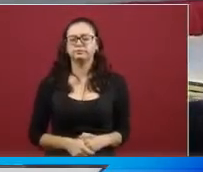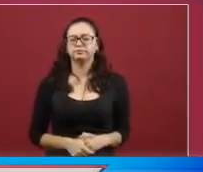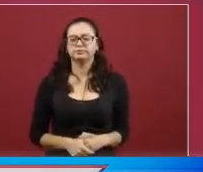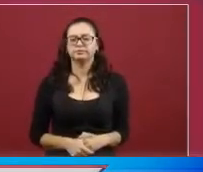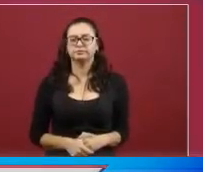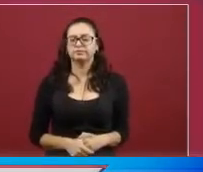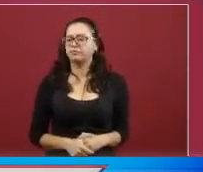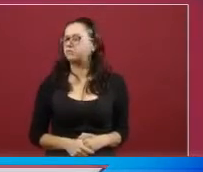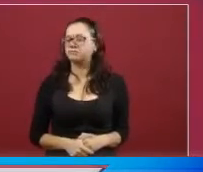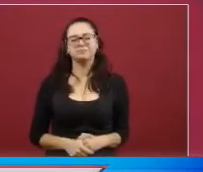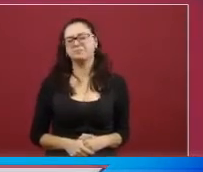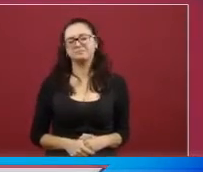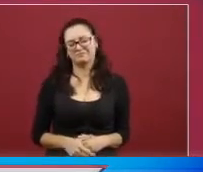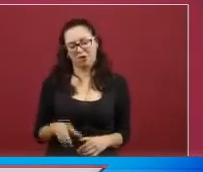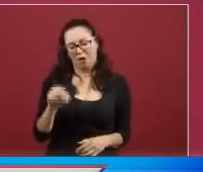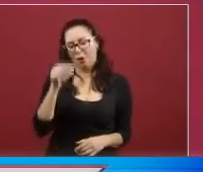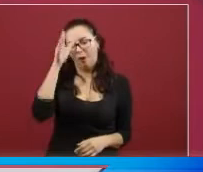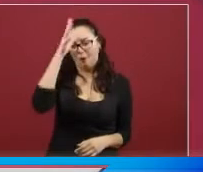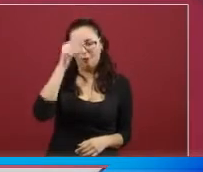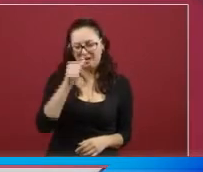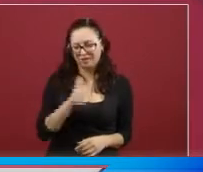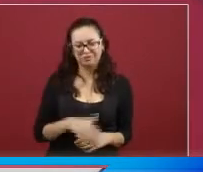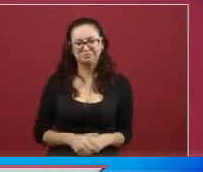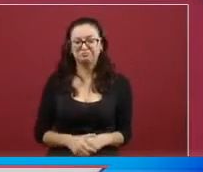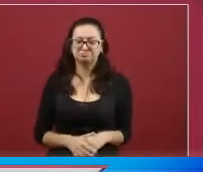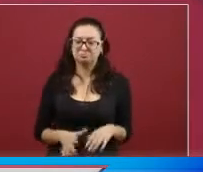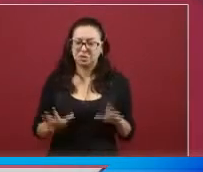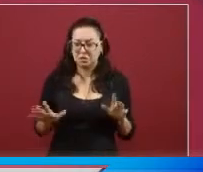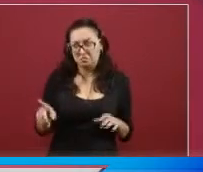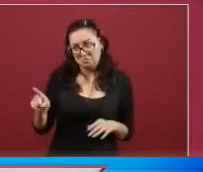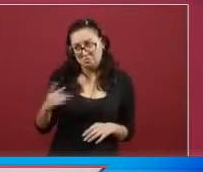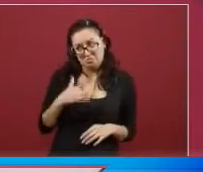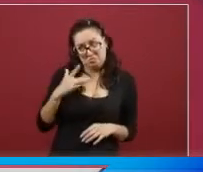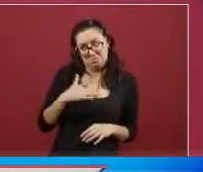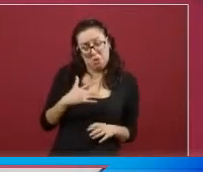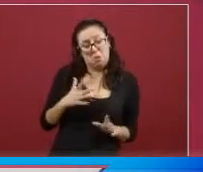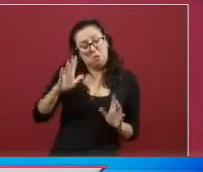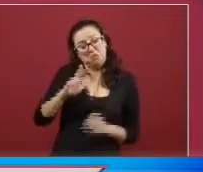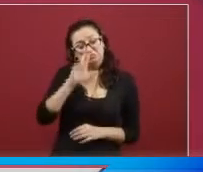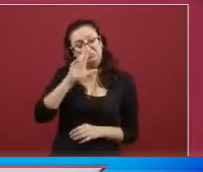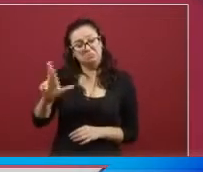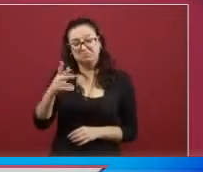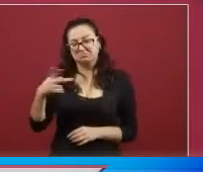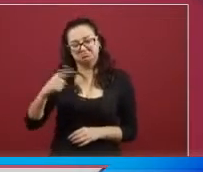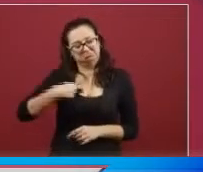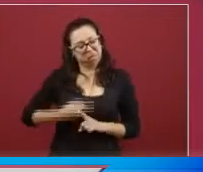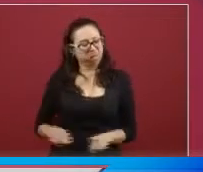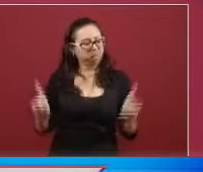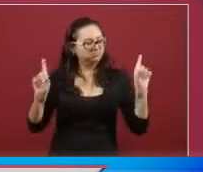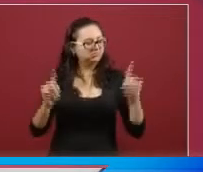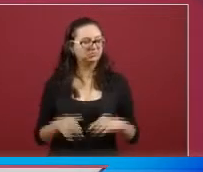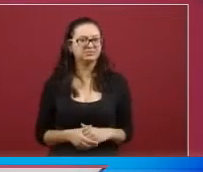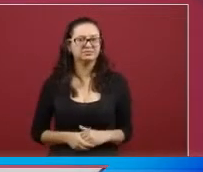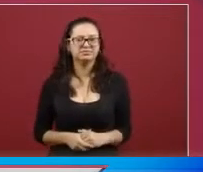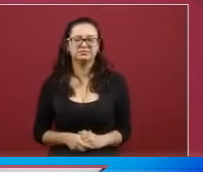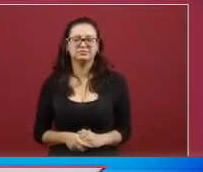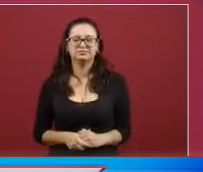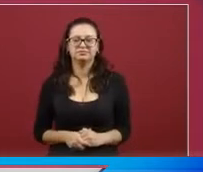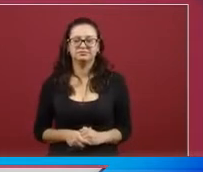No coincido con él. Respeto su punto de vista, pero no lo comparto.